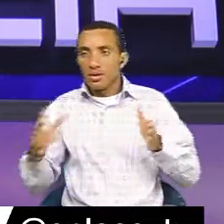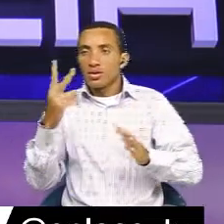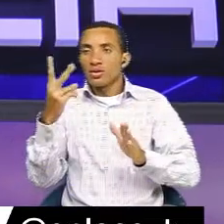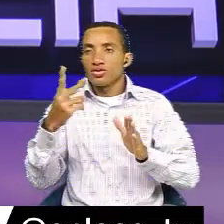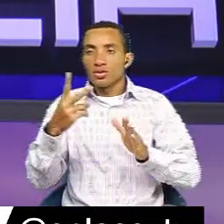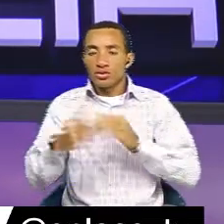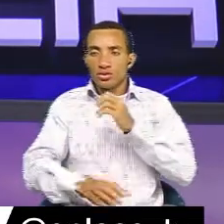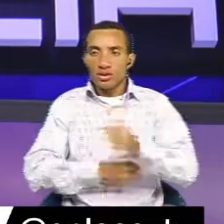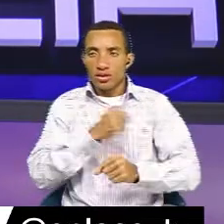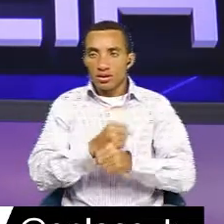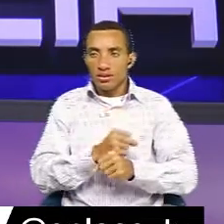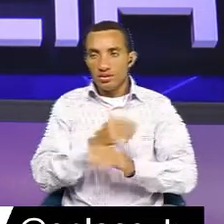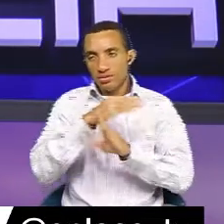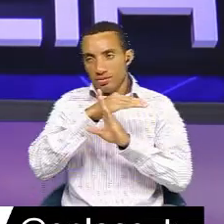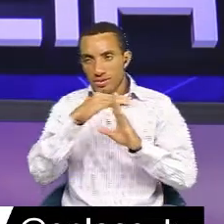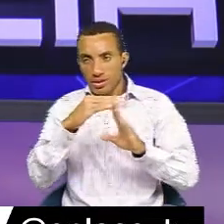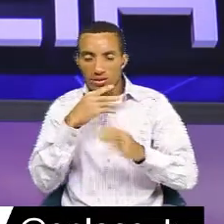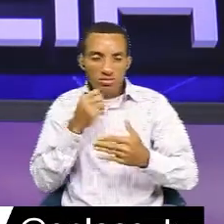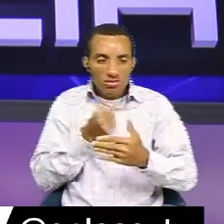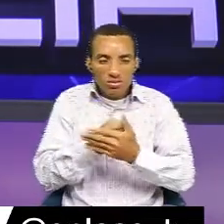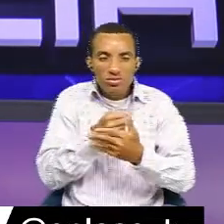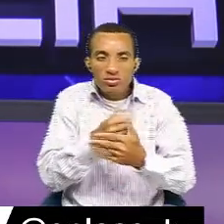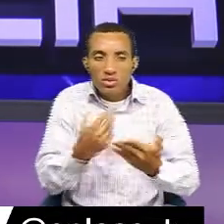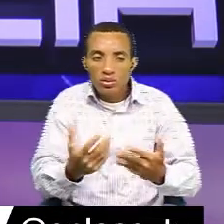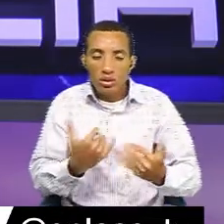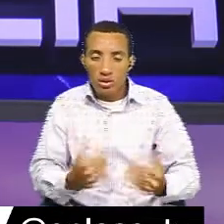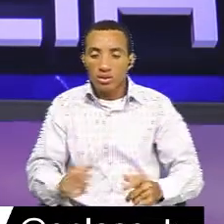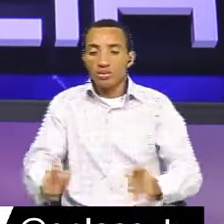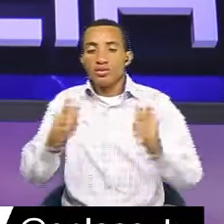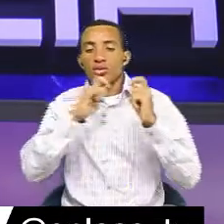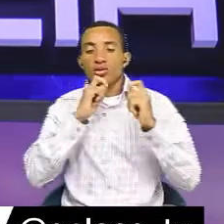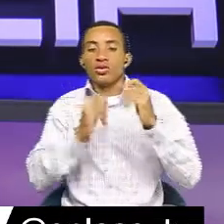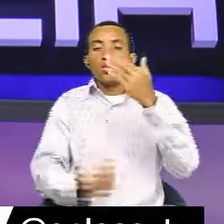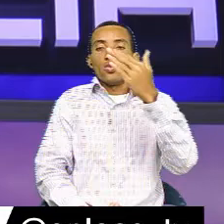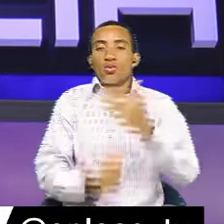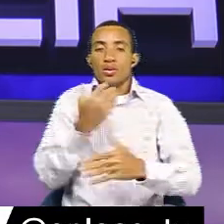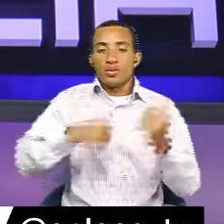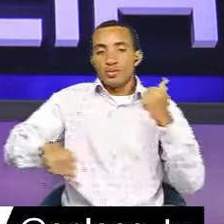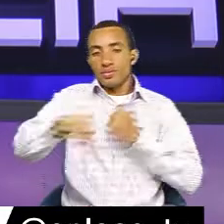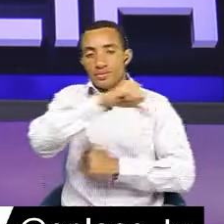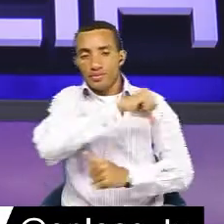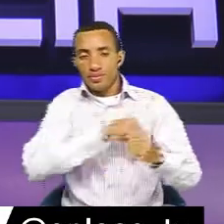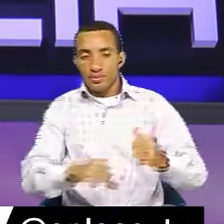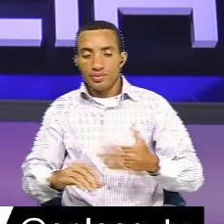hasta este viernes. Asumirá ahora como Procurador Judicial 2 de Barranquilla.